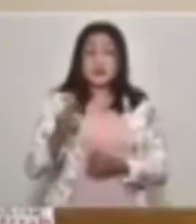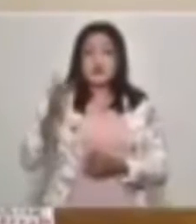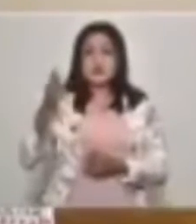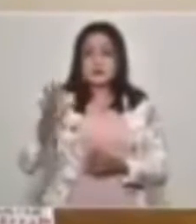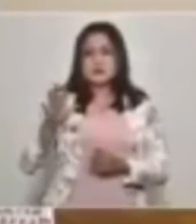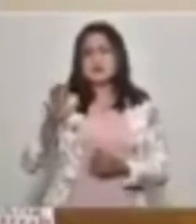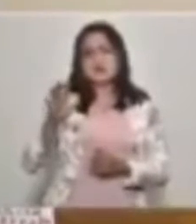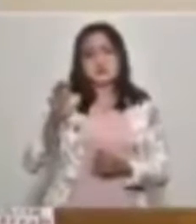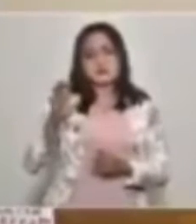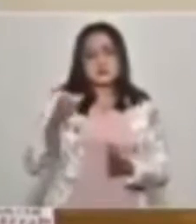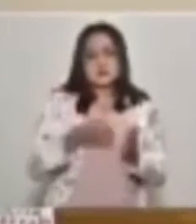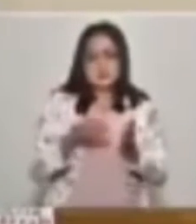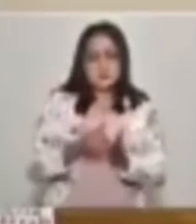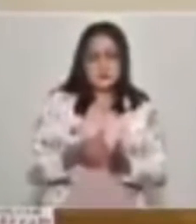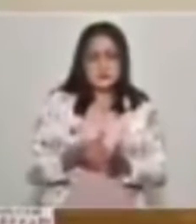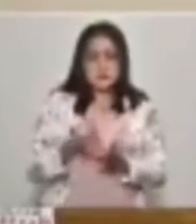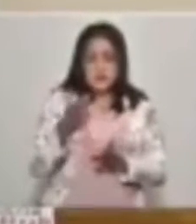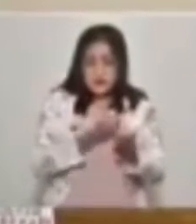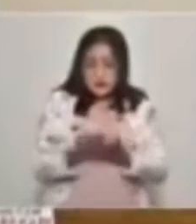36.9 millones. 36.9 millones de pesos. O sea,